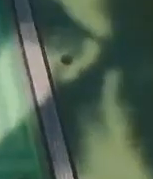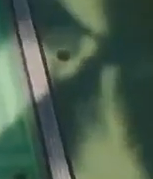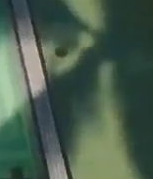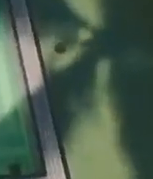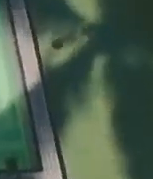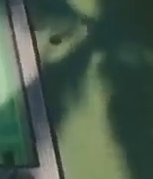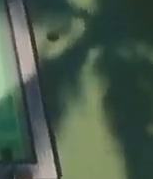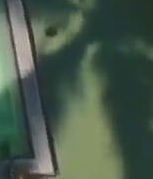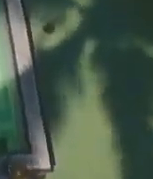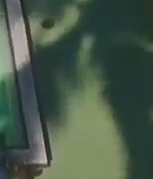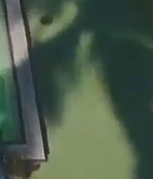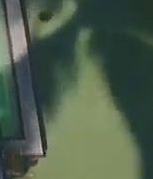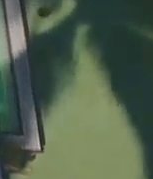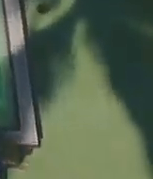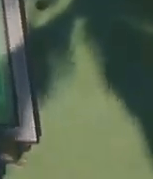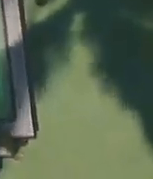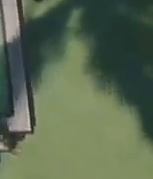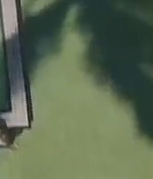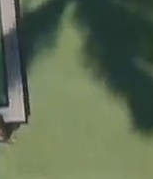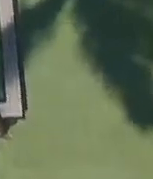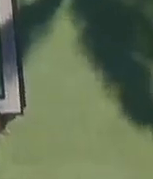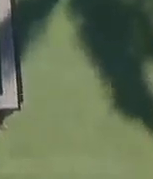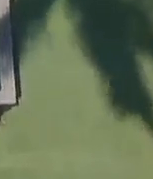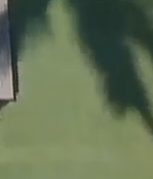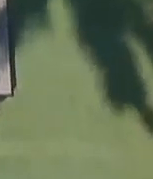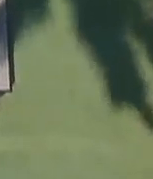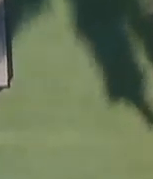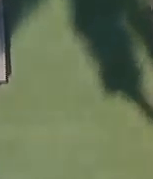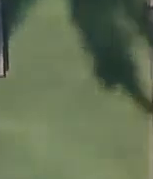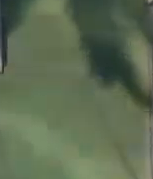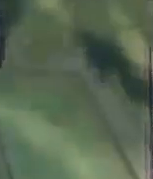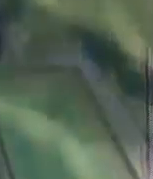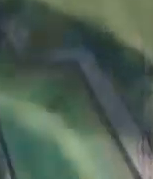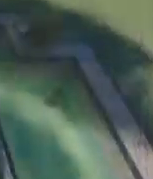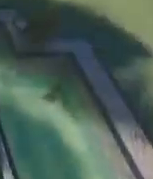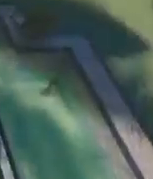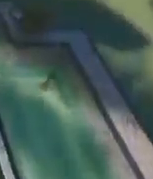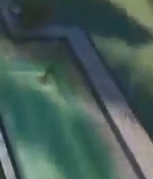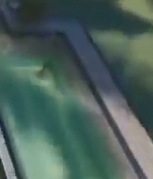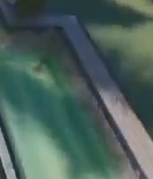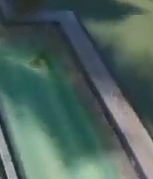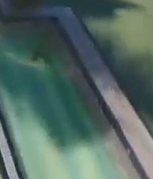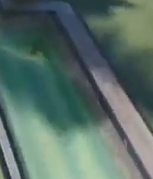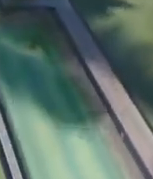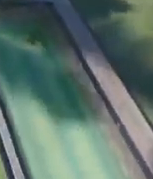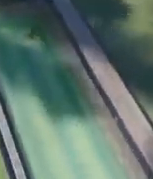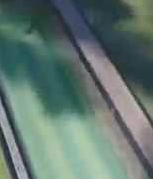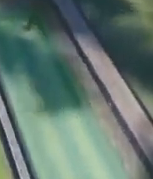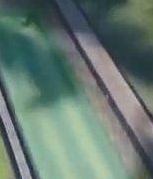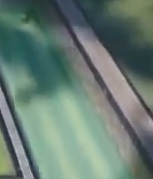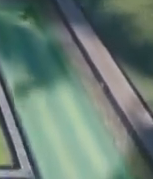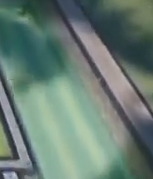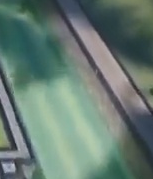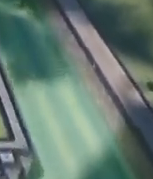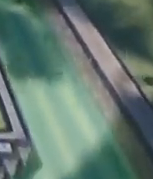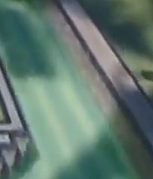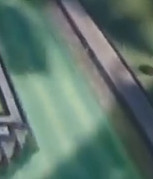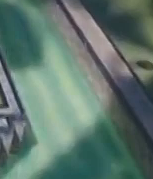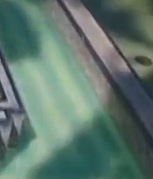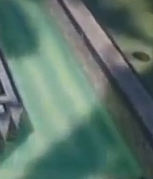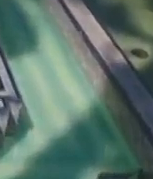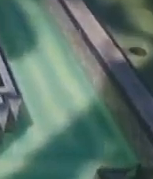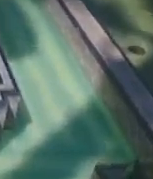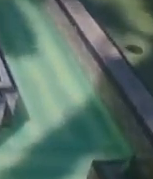Sí, muchísimas gracias por el presente contacto informativo. En efecto, iniciamos esta transmisión desde el Palacio de